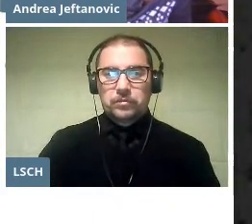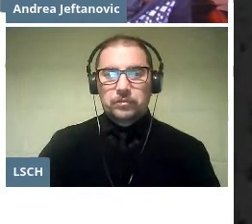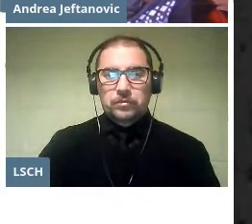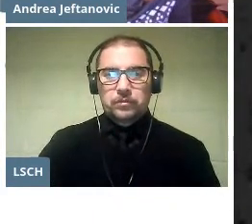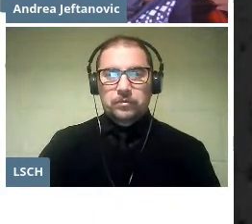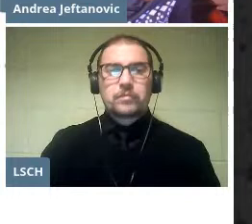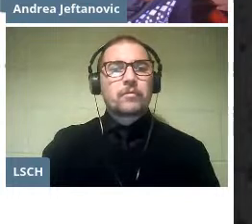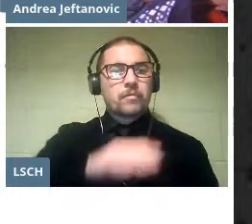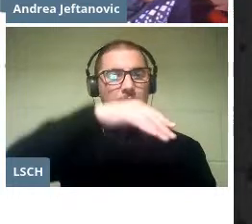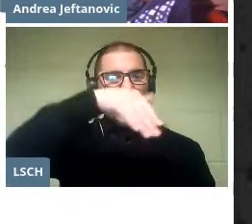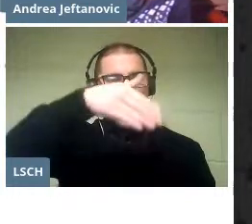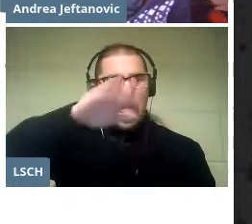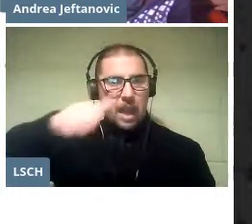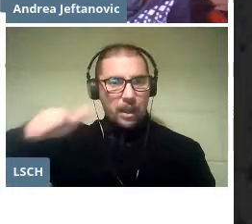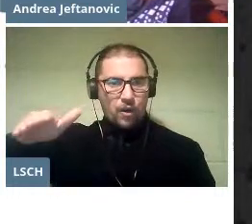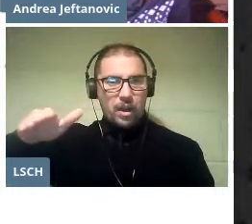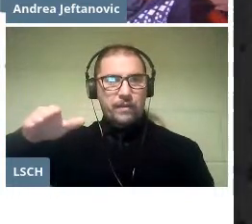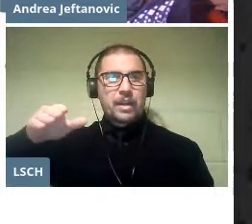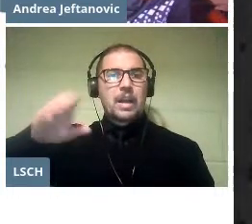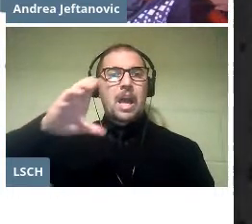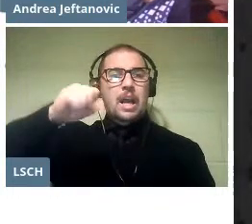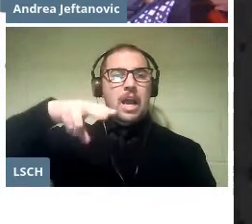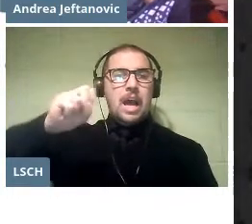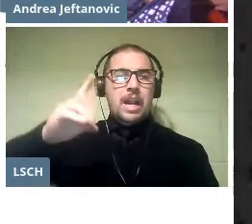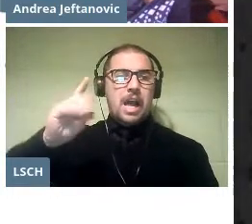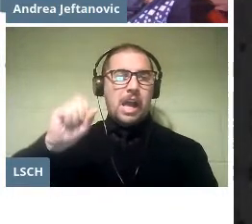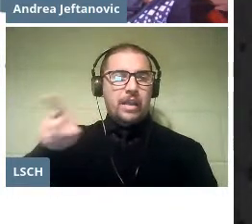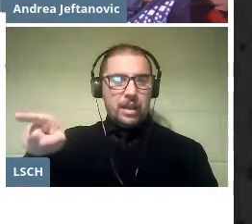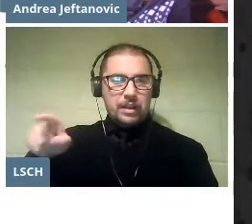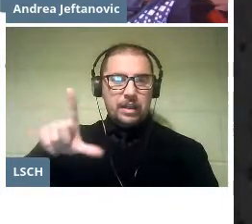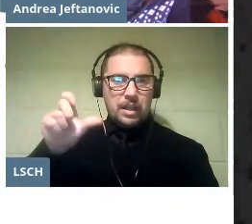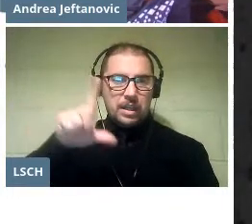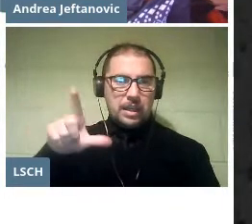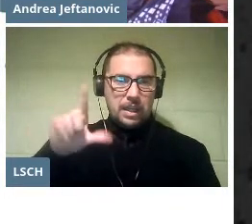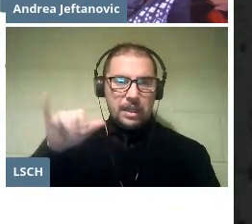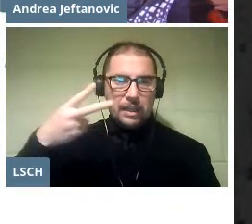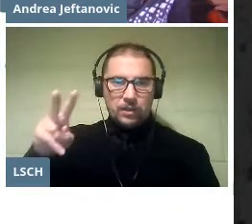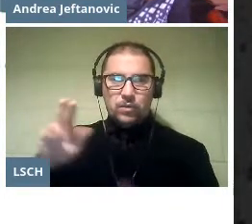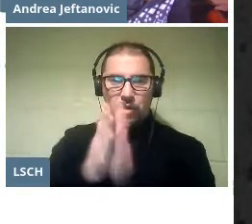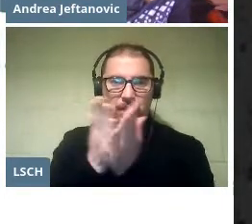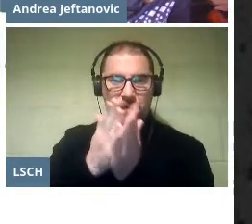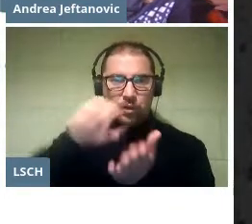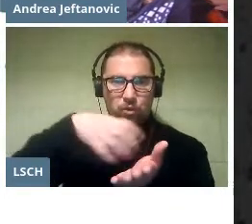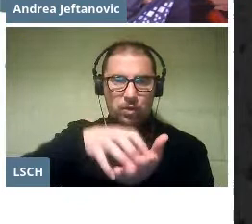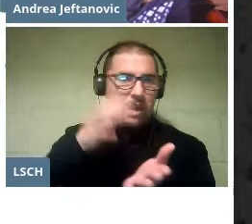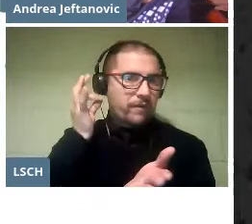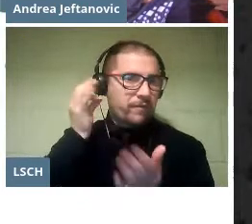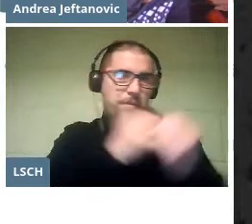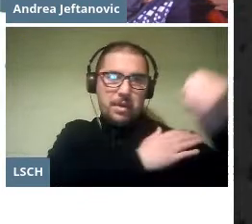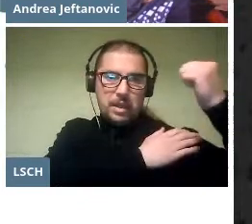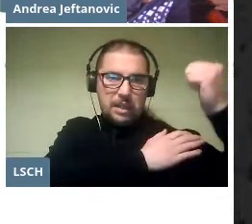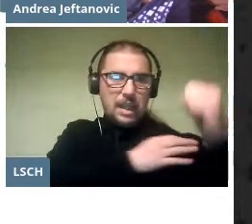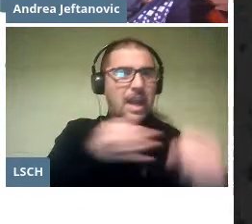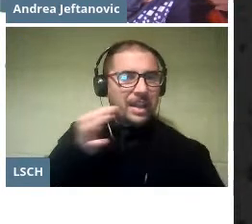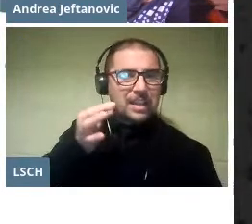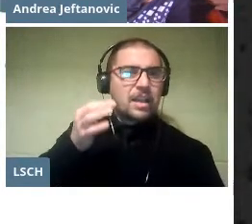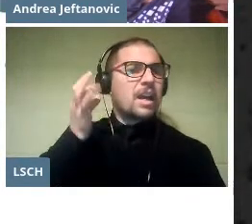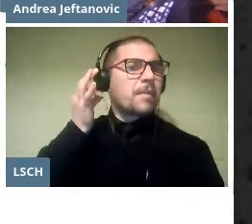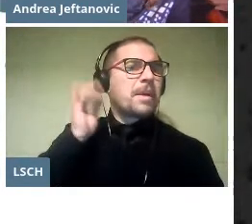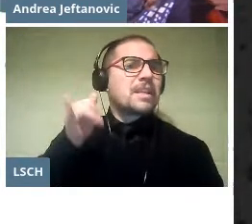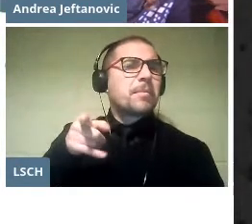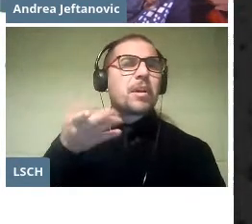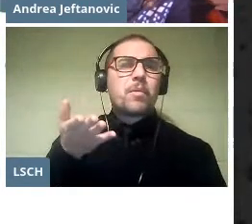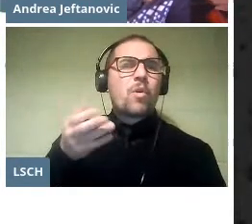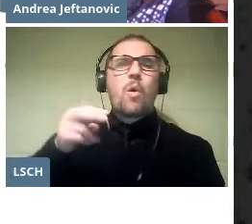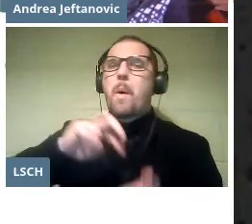geógrafa canadiense Leslie Kern, en su libro Ciudad Feminista, asienta que las mujeres siempre han sido vistas como